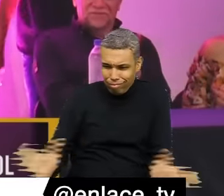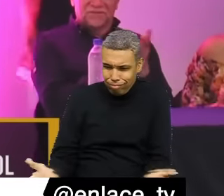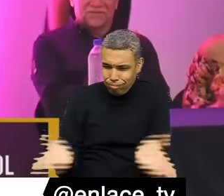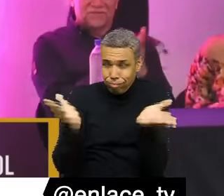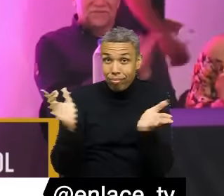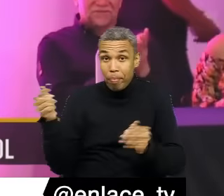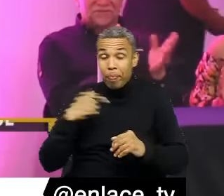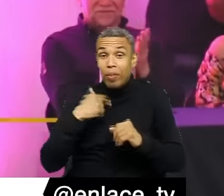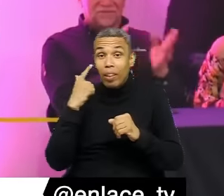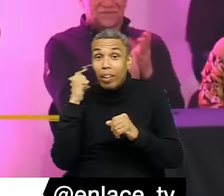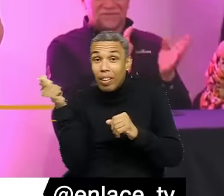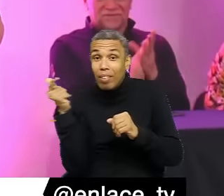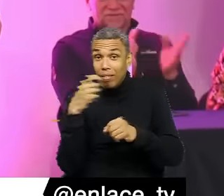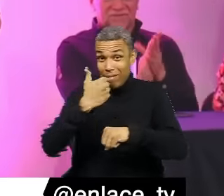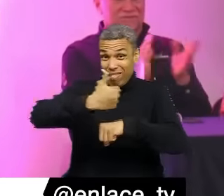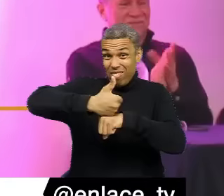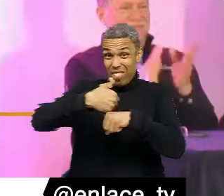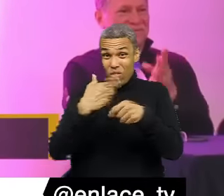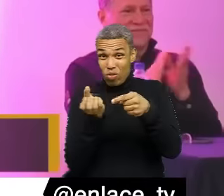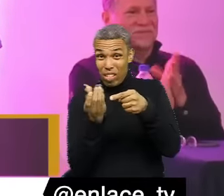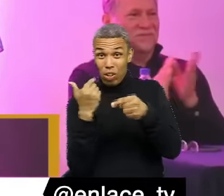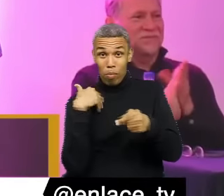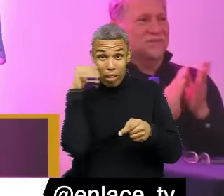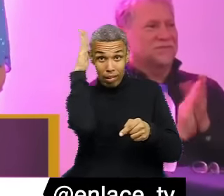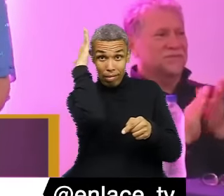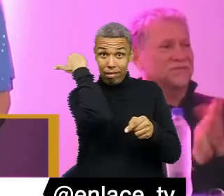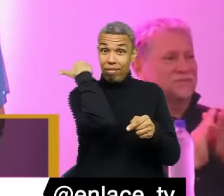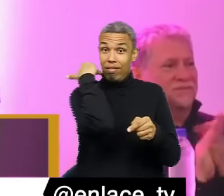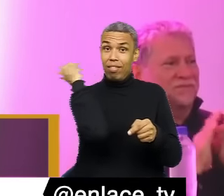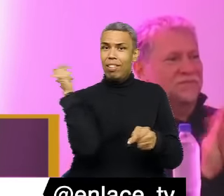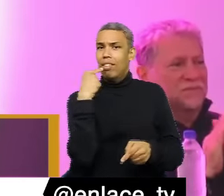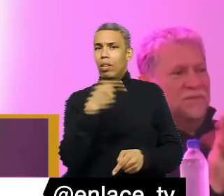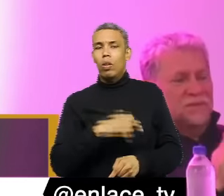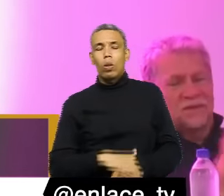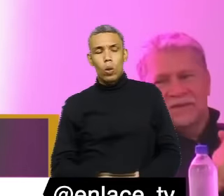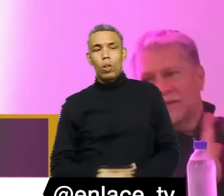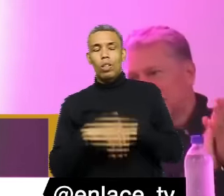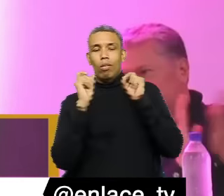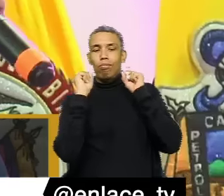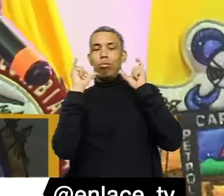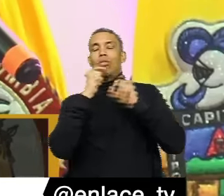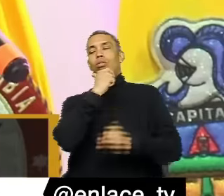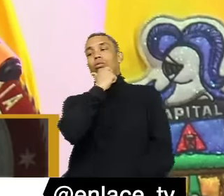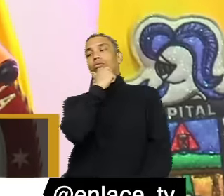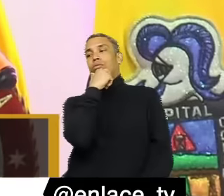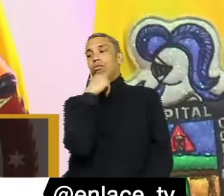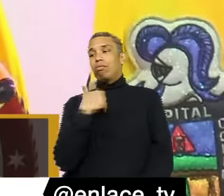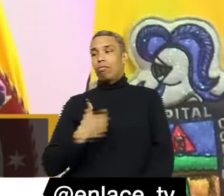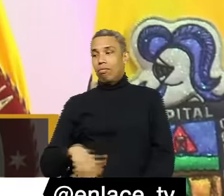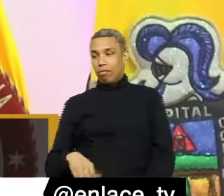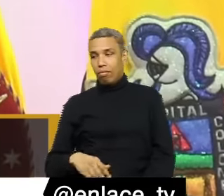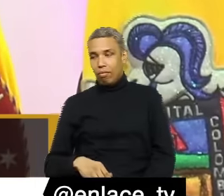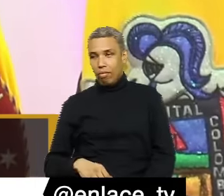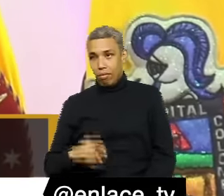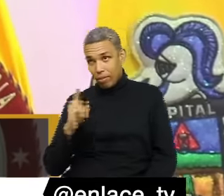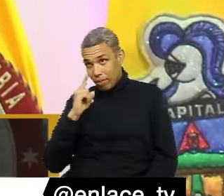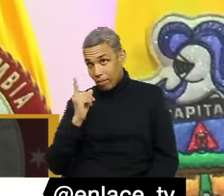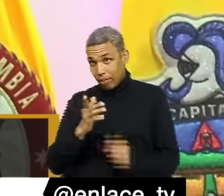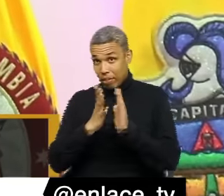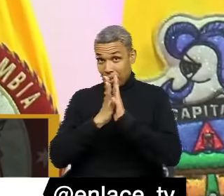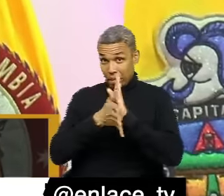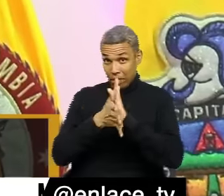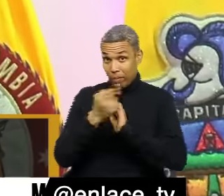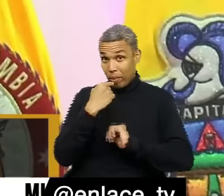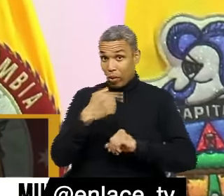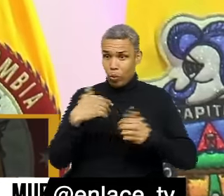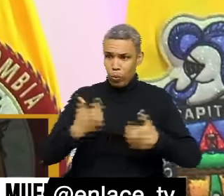dicho homenaje. Aseguró que es para ella un honor ser una hija adoptiva de Barranca Bermeja. Muchísimas gracias por este honor que nos